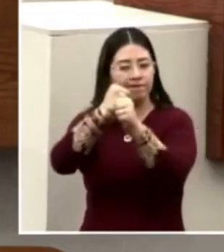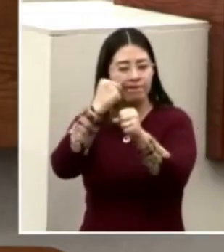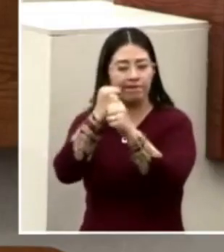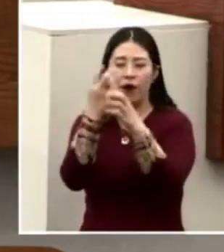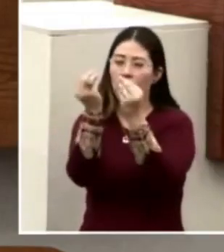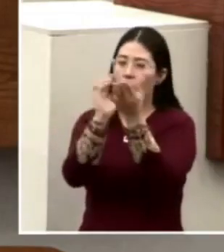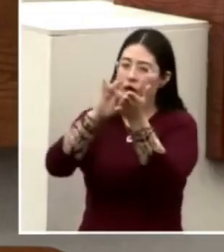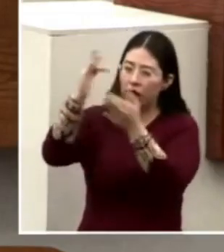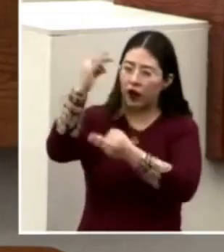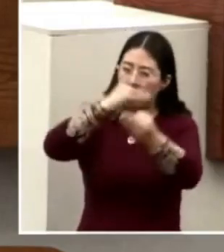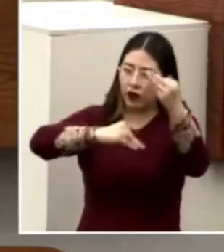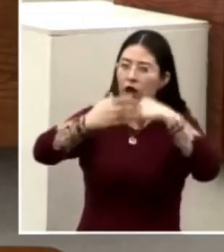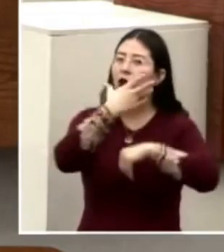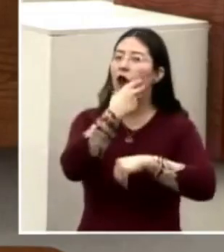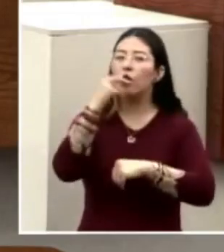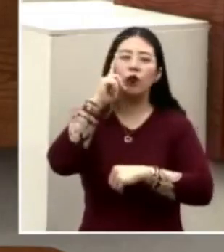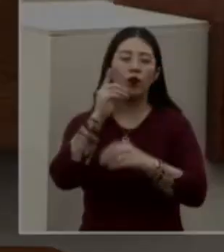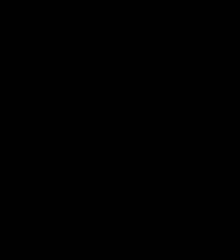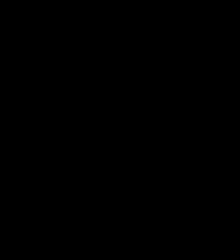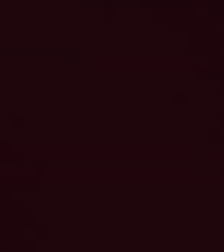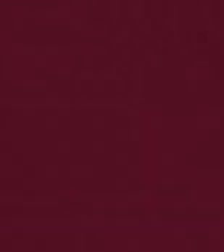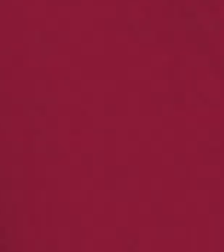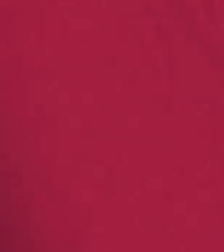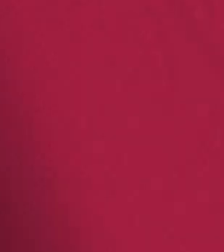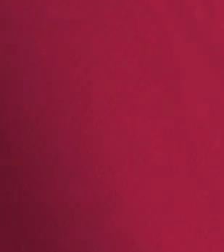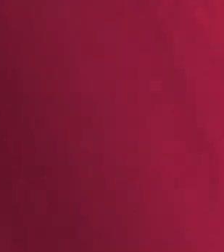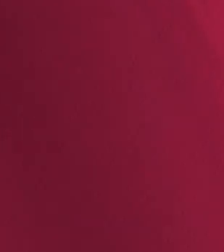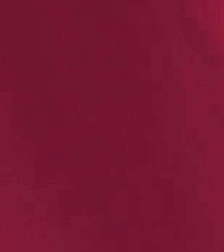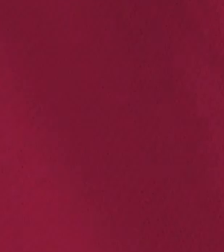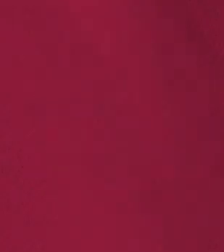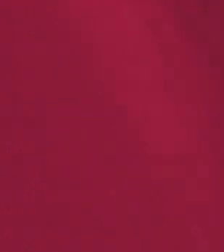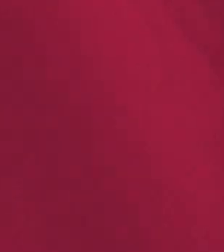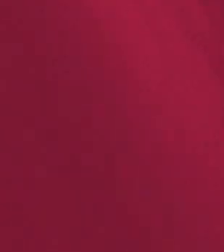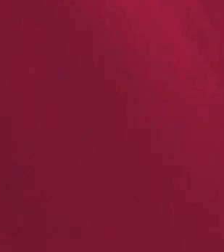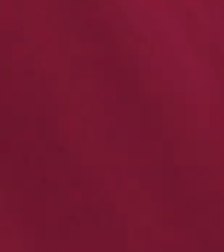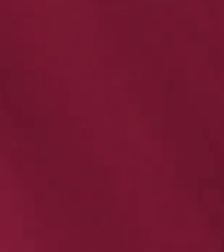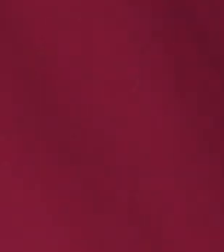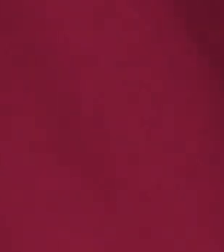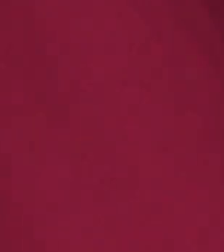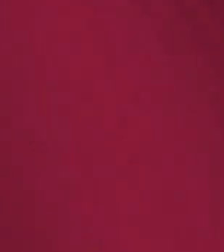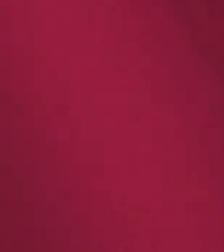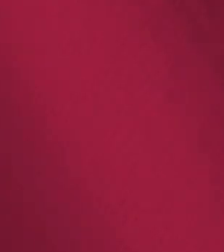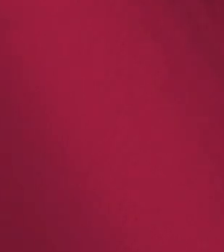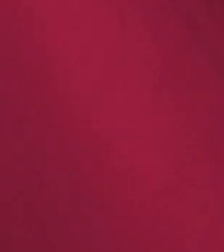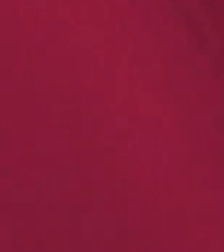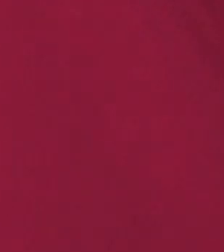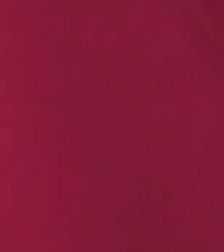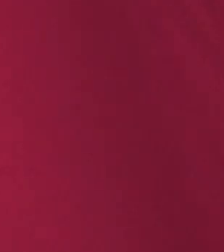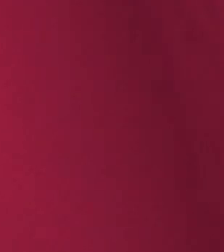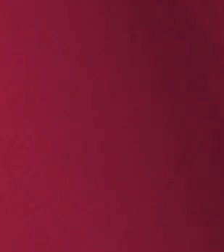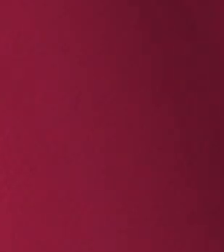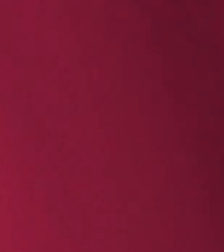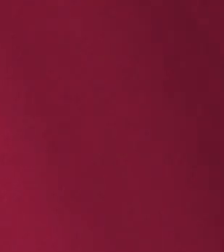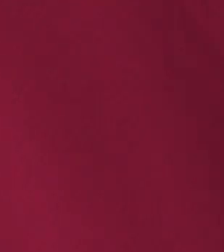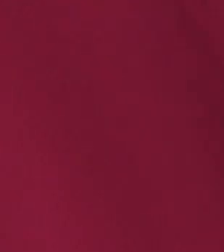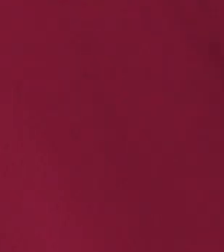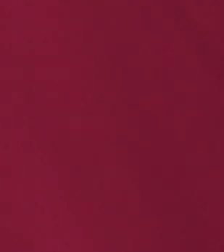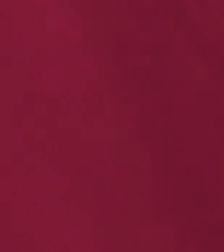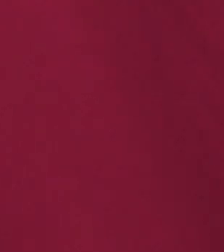Muchas gracias a todas y a todos ustedes. Gobierno de México.